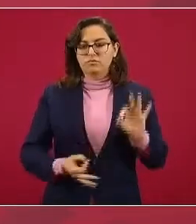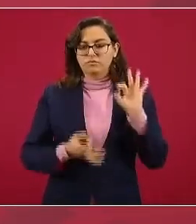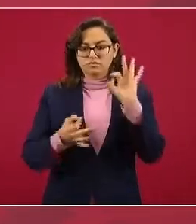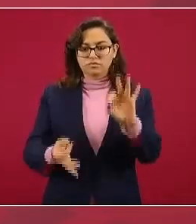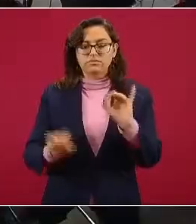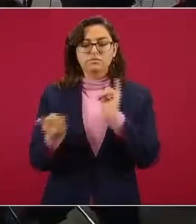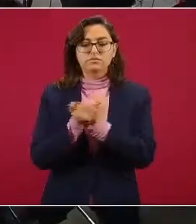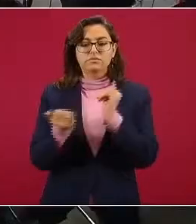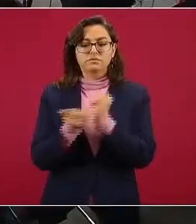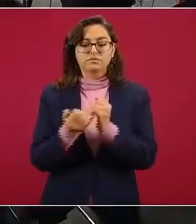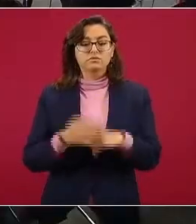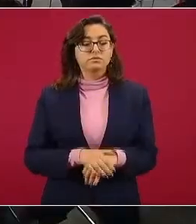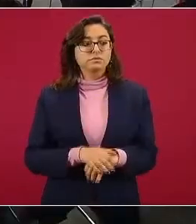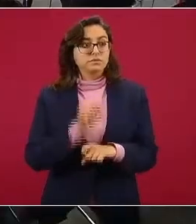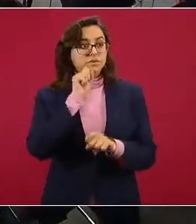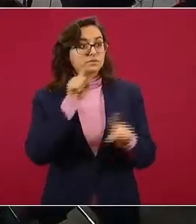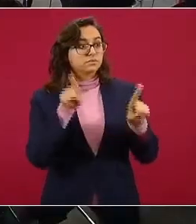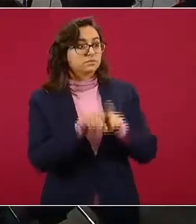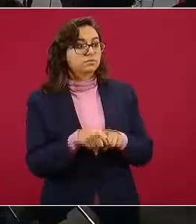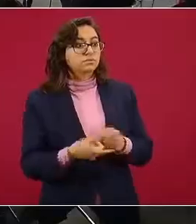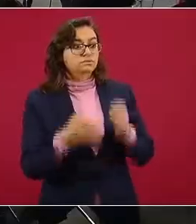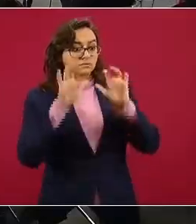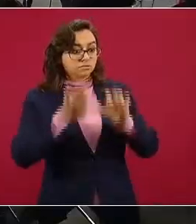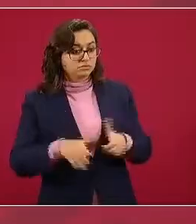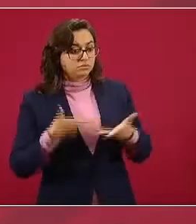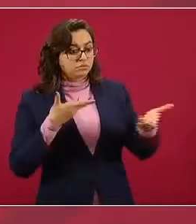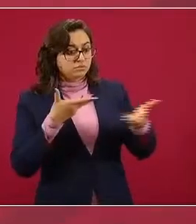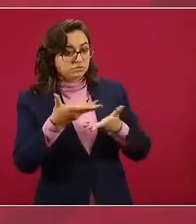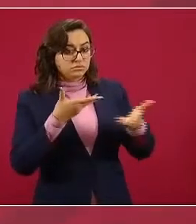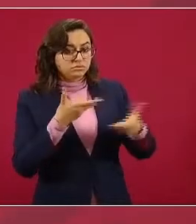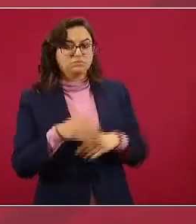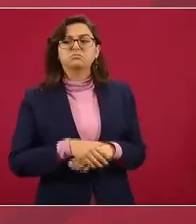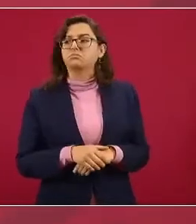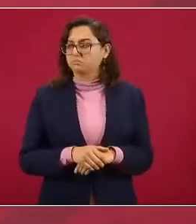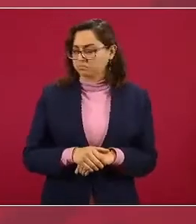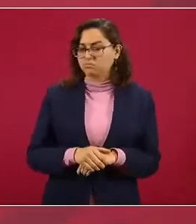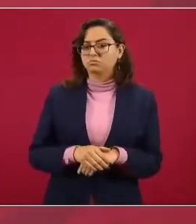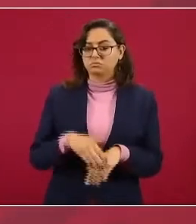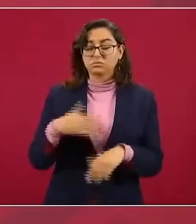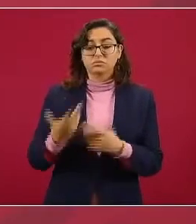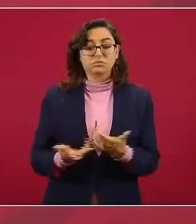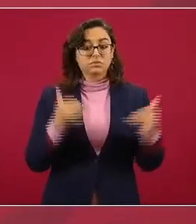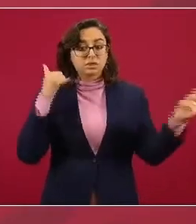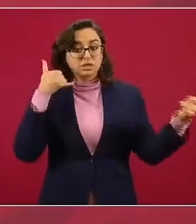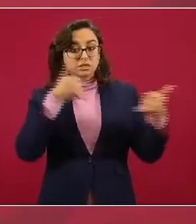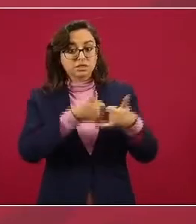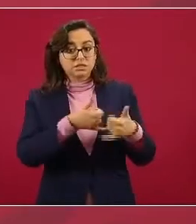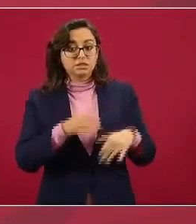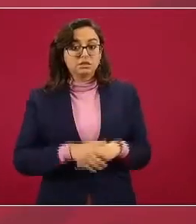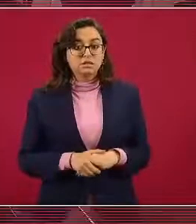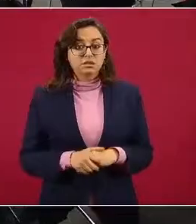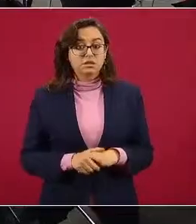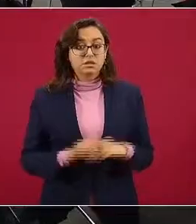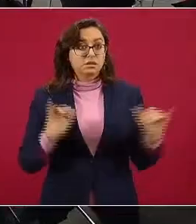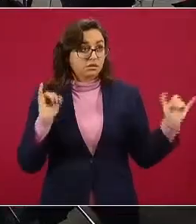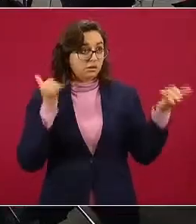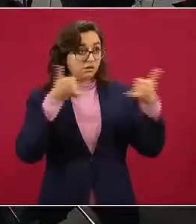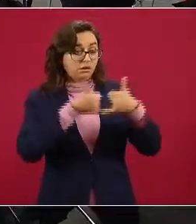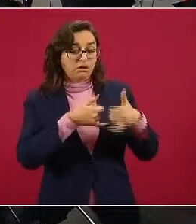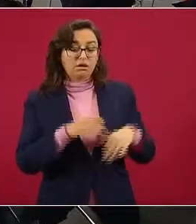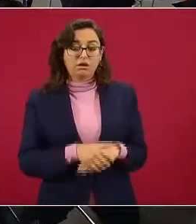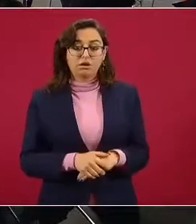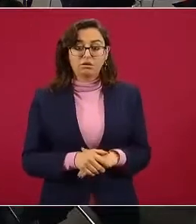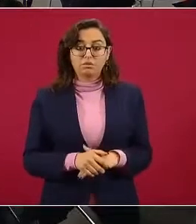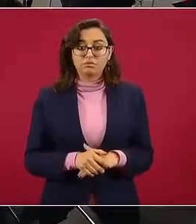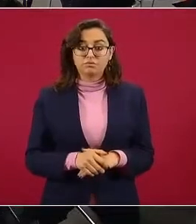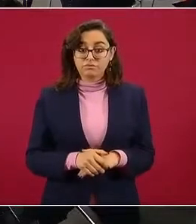jueza. ¿La nota diplomática también va a ser pública? Sí, en su momento. ¿Y la llamada también de lo que hablaron? ¿Perdón? La llamada que dice que tuvieron.